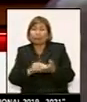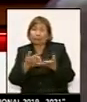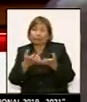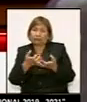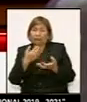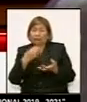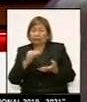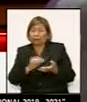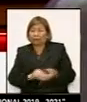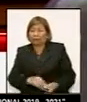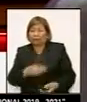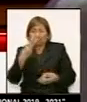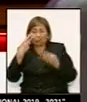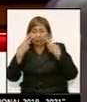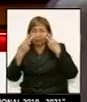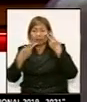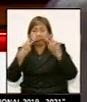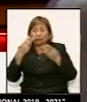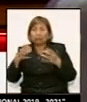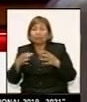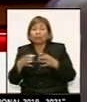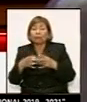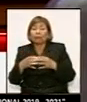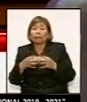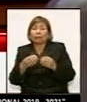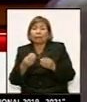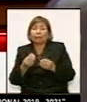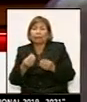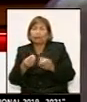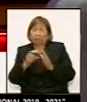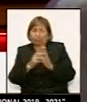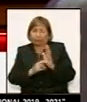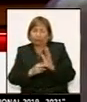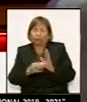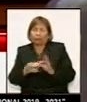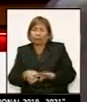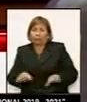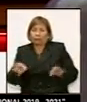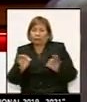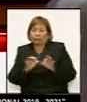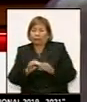de repente visitarlo a la Comisión en todo caso, porque es un proyecto muy importante.